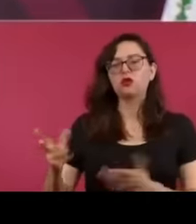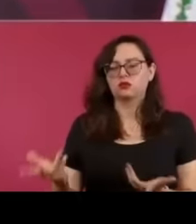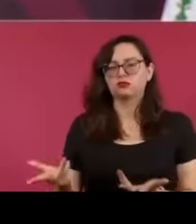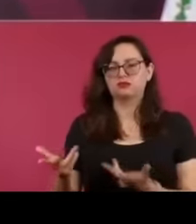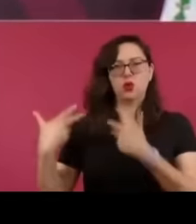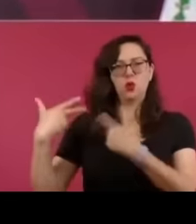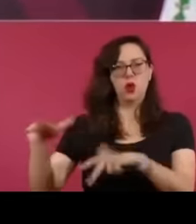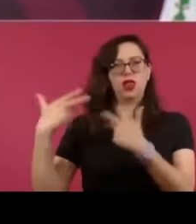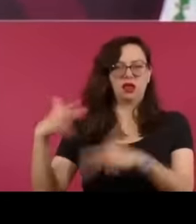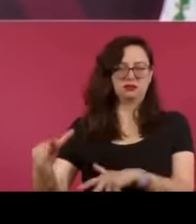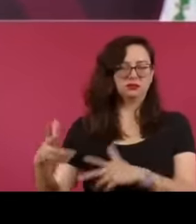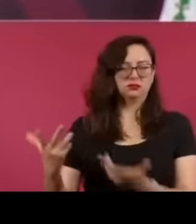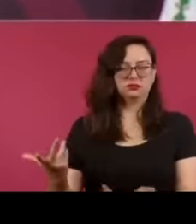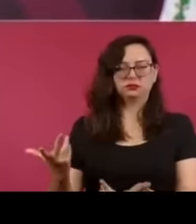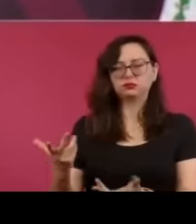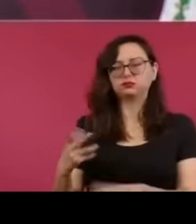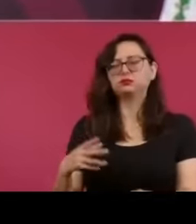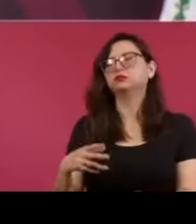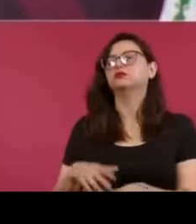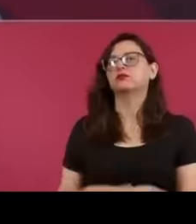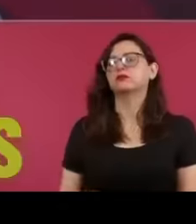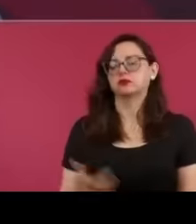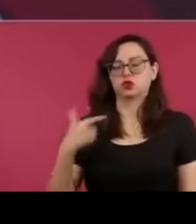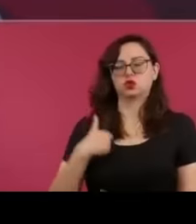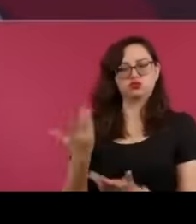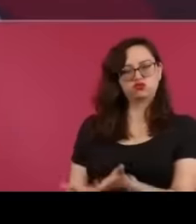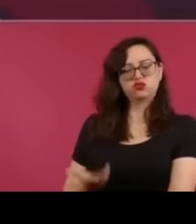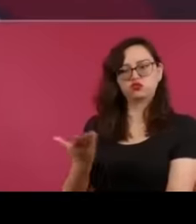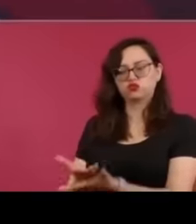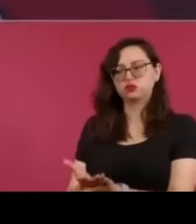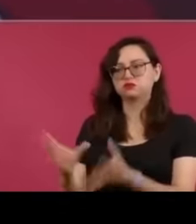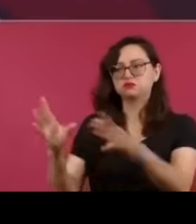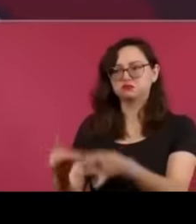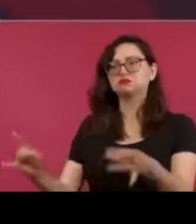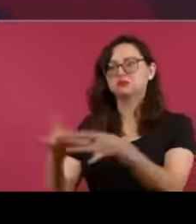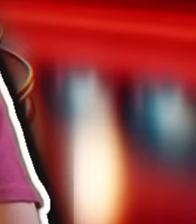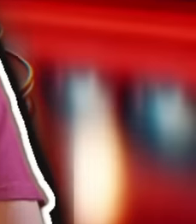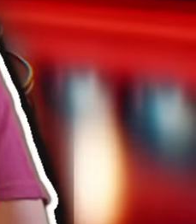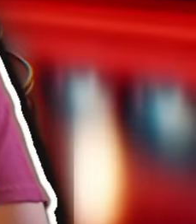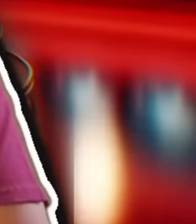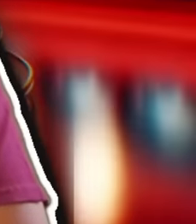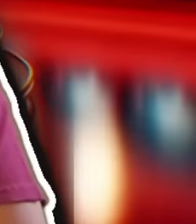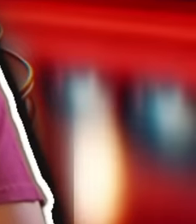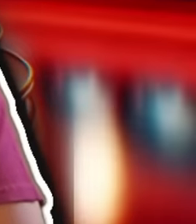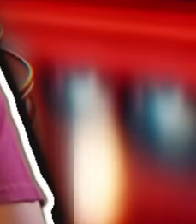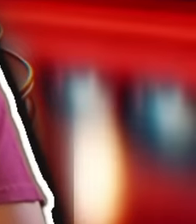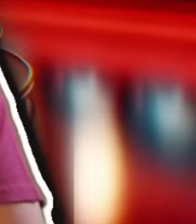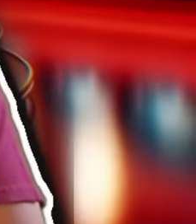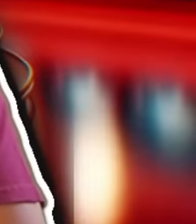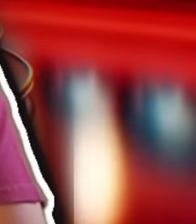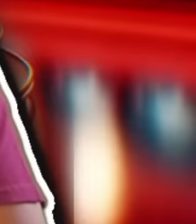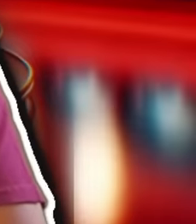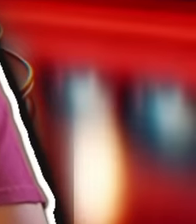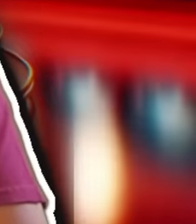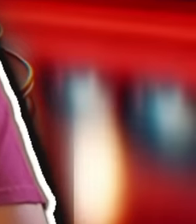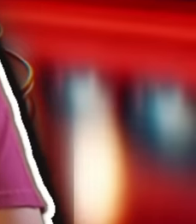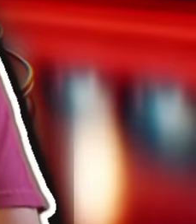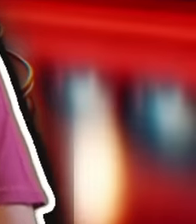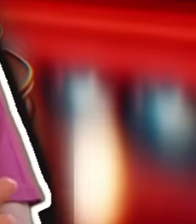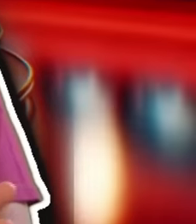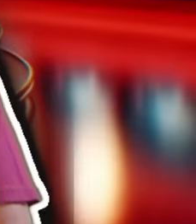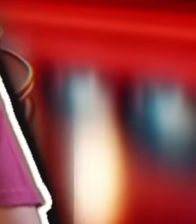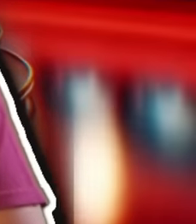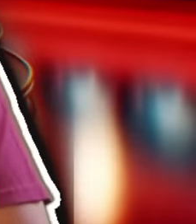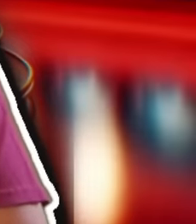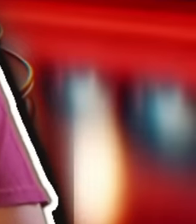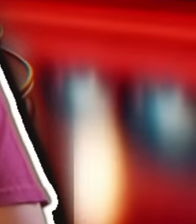de bienestar para las pensiones de los trabajadores. Y vamos a cumplir. El día de hoy el presidente López Obrador,